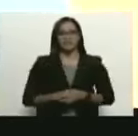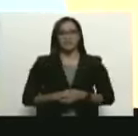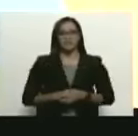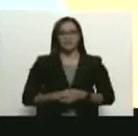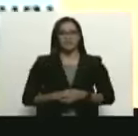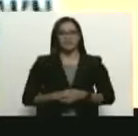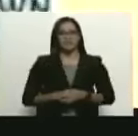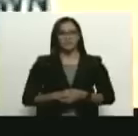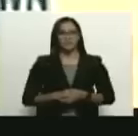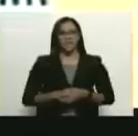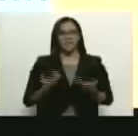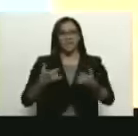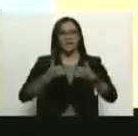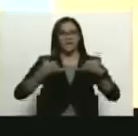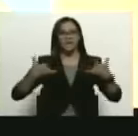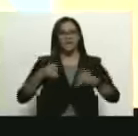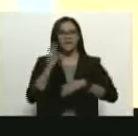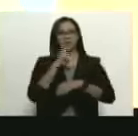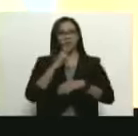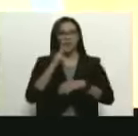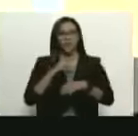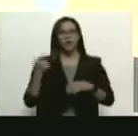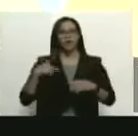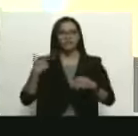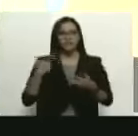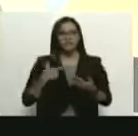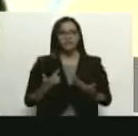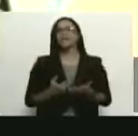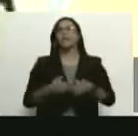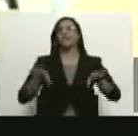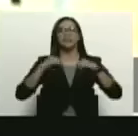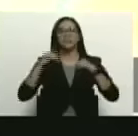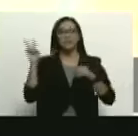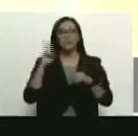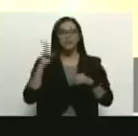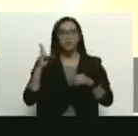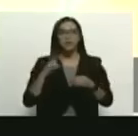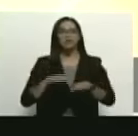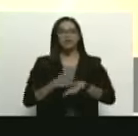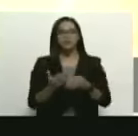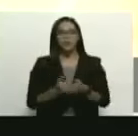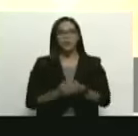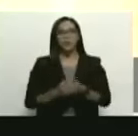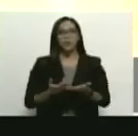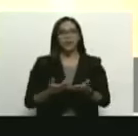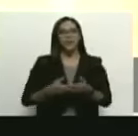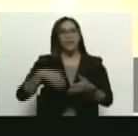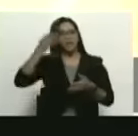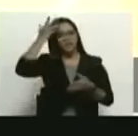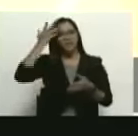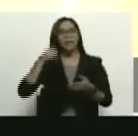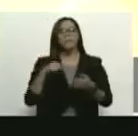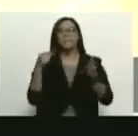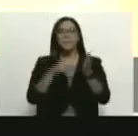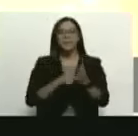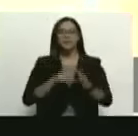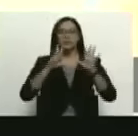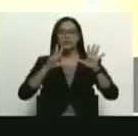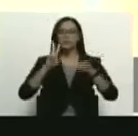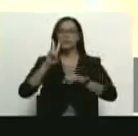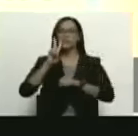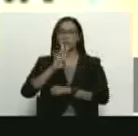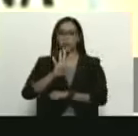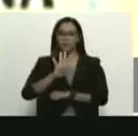La línea roja marca el reconocimiento de Venezuela por la corona británica en 1824.